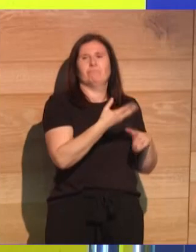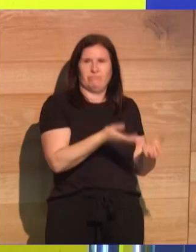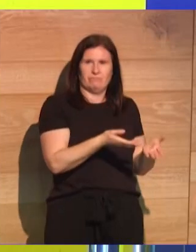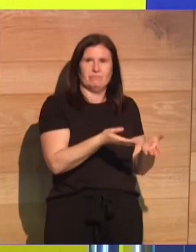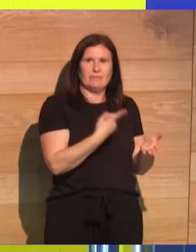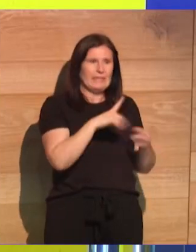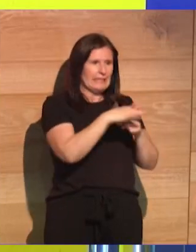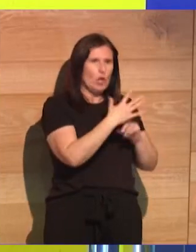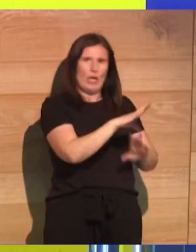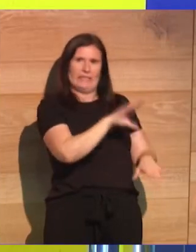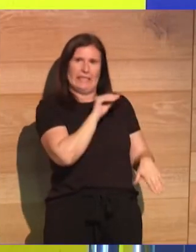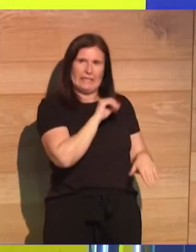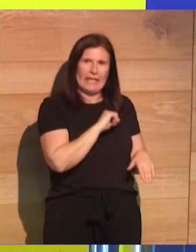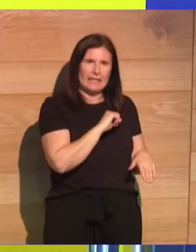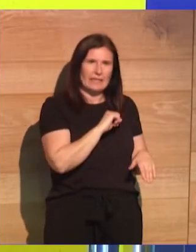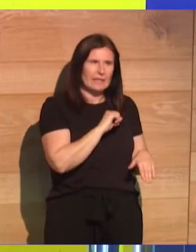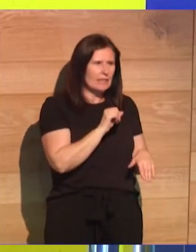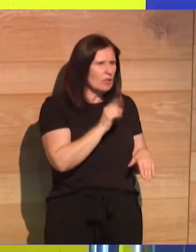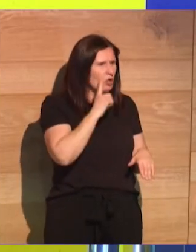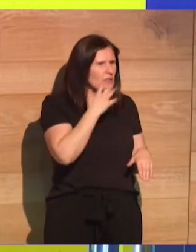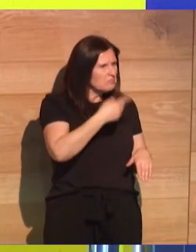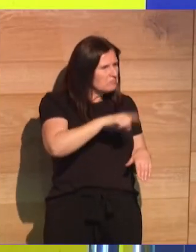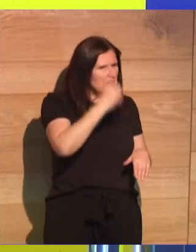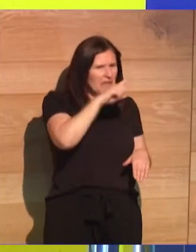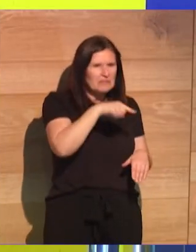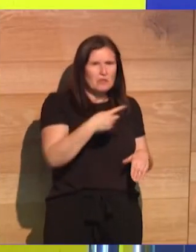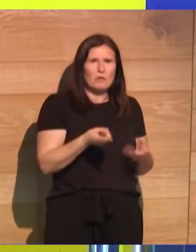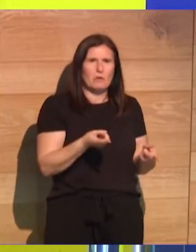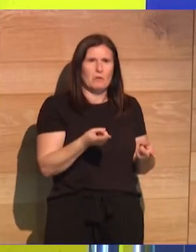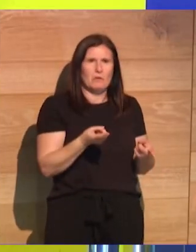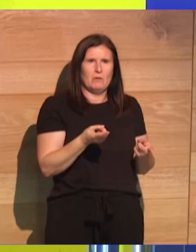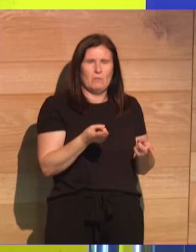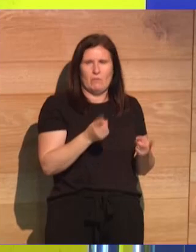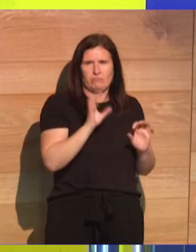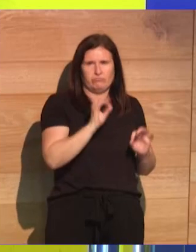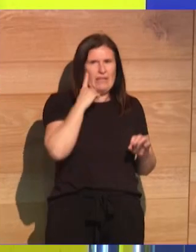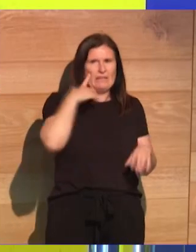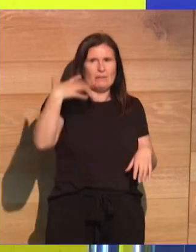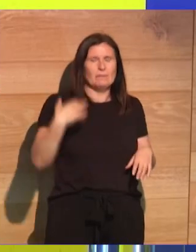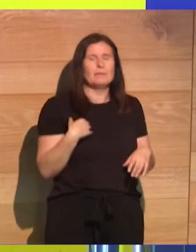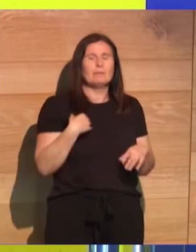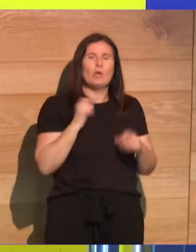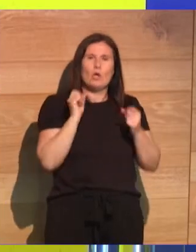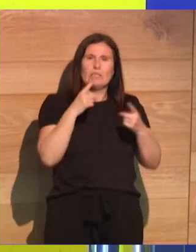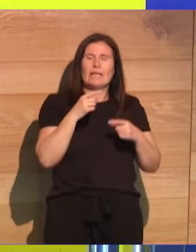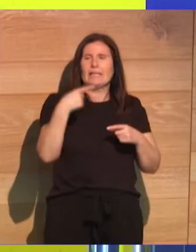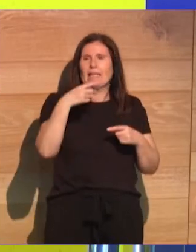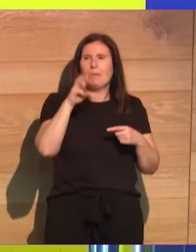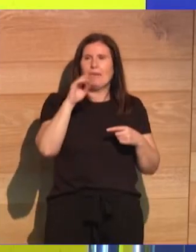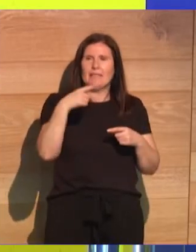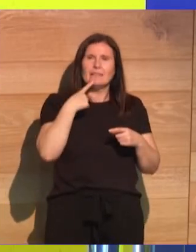contexto. No sé si sabéis, posiblemente sí, porque es más o menos famoso, que ChatGPT tiene alucinaciones.